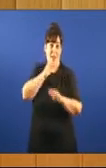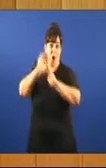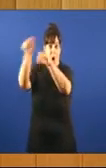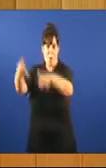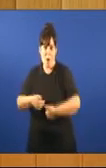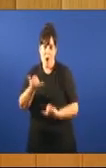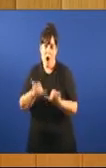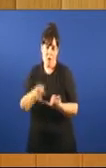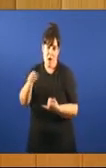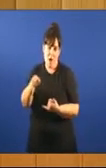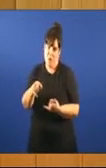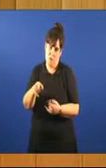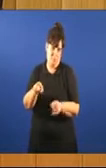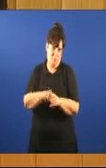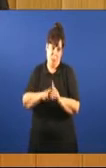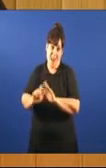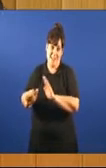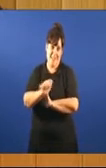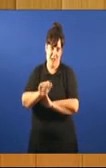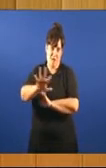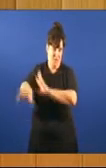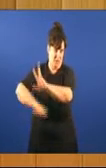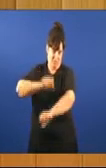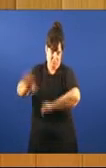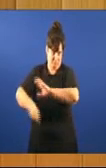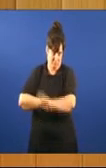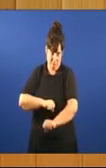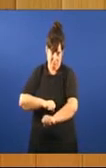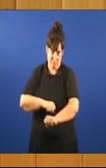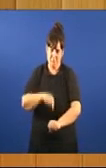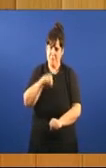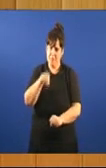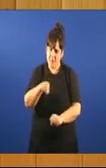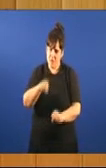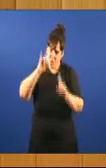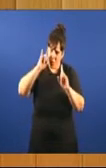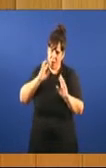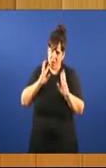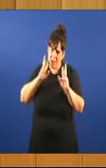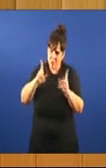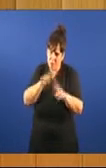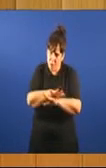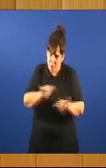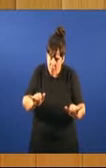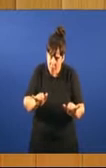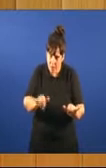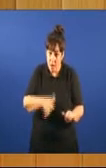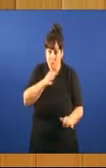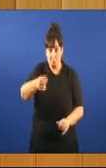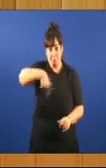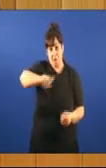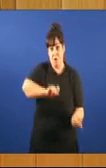de auténtico saqueo. Ese é o pago, o esforzo e sacrificio que fixeron os